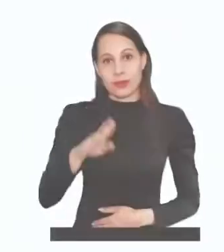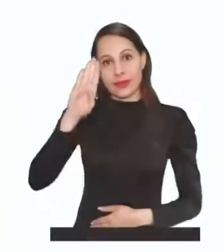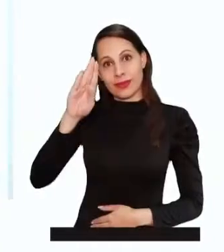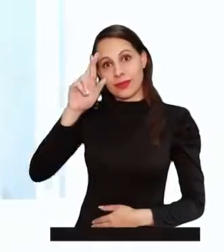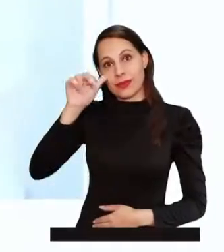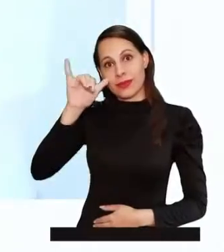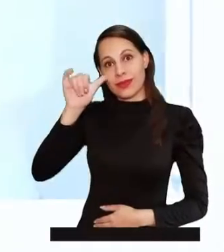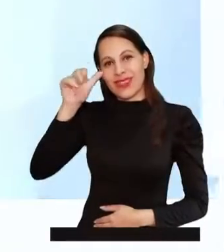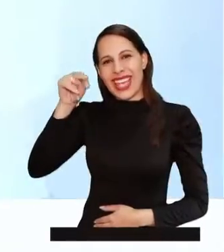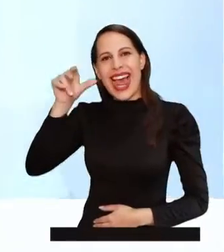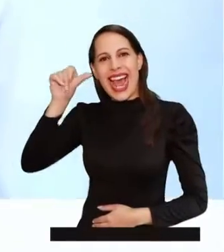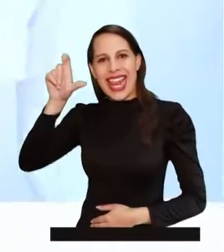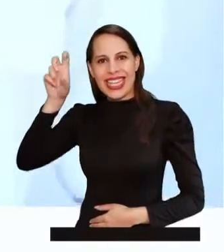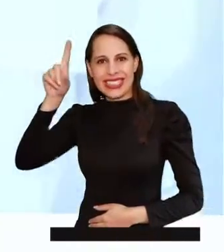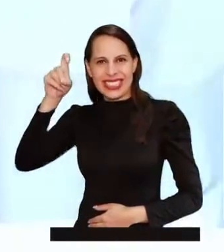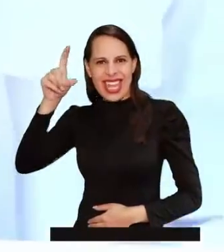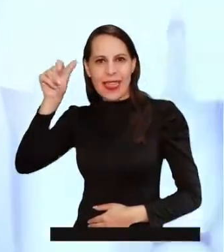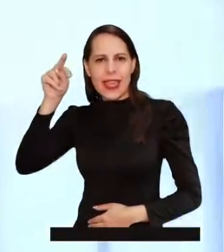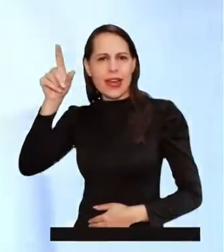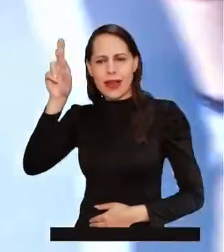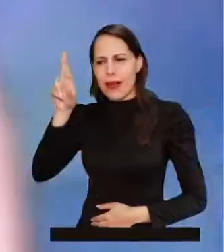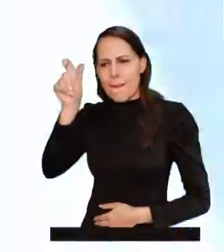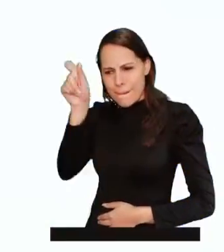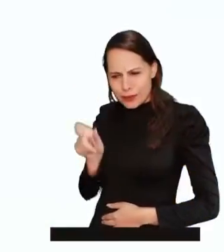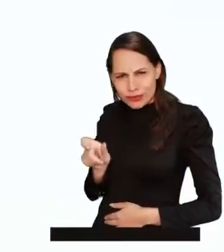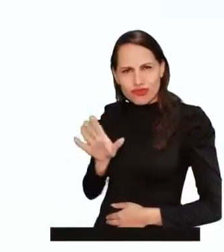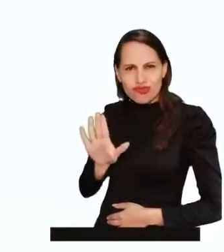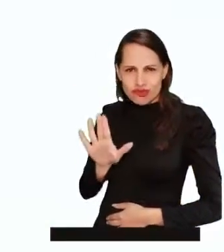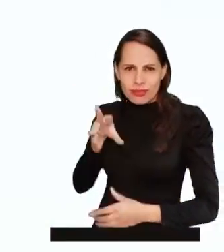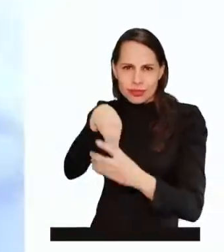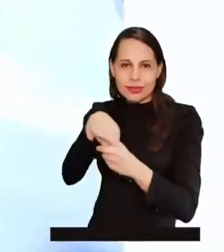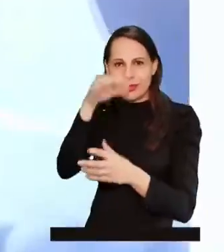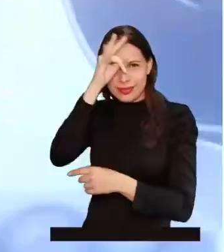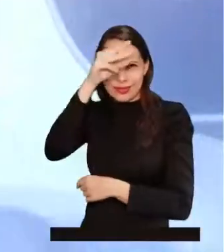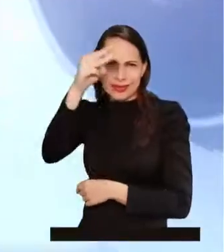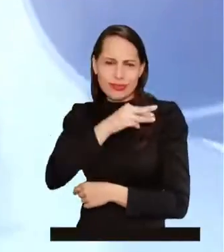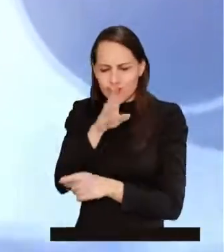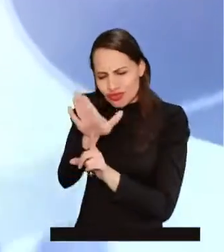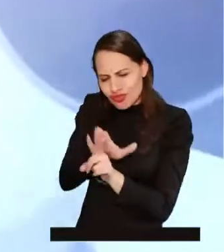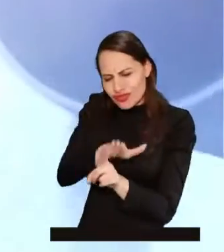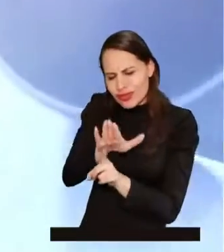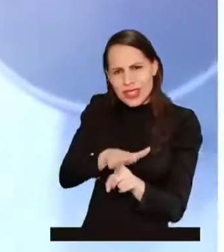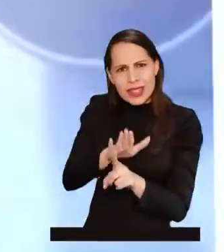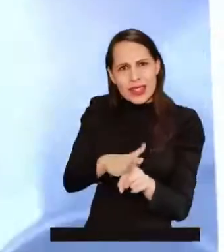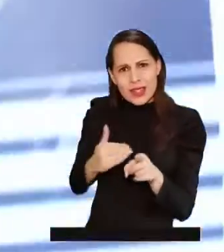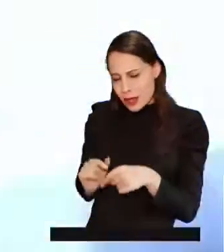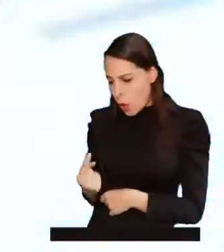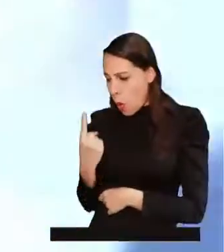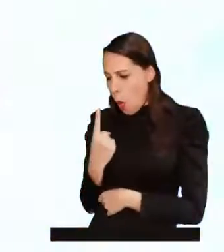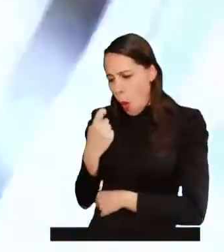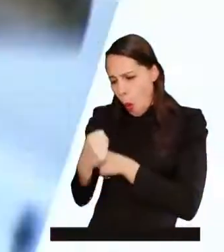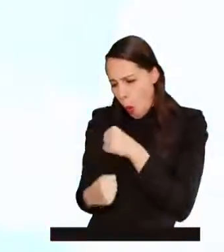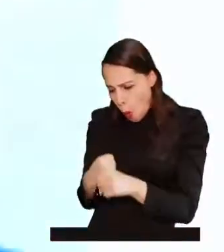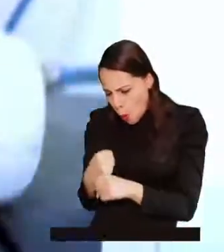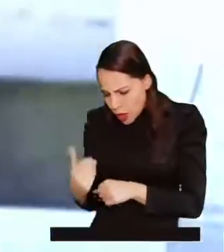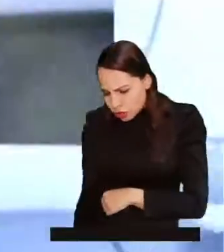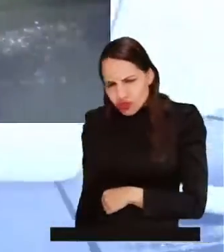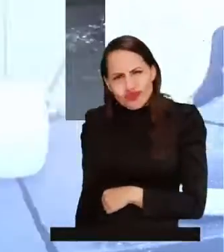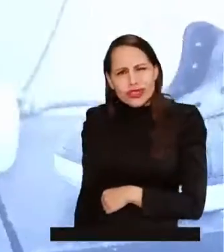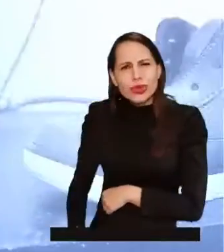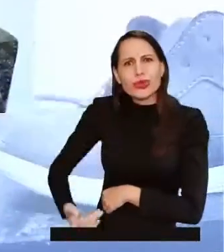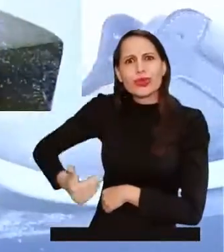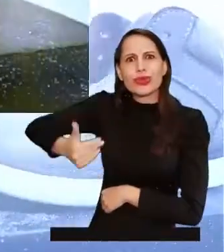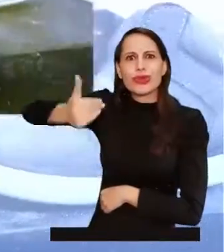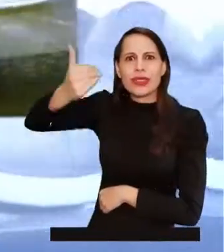Brian Alexander Nempeque es uno de los pacientes consentidos del Hospital Militar Central. Desde que tenía un año de edad, es atendido por un